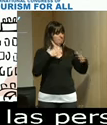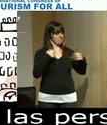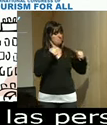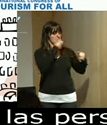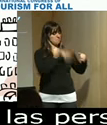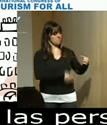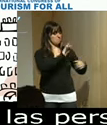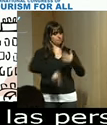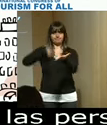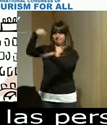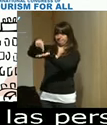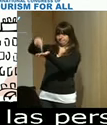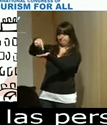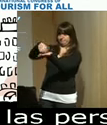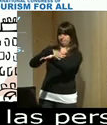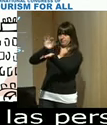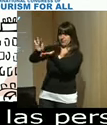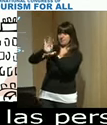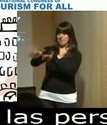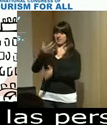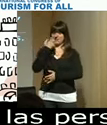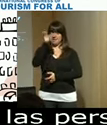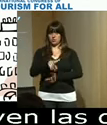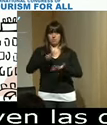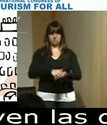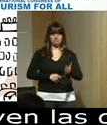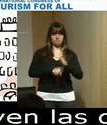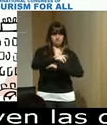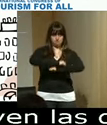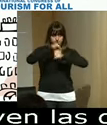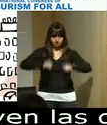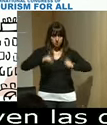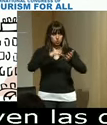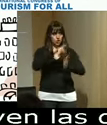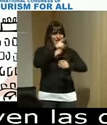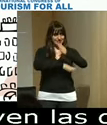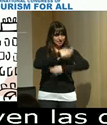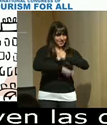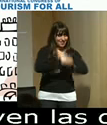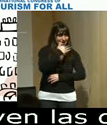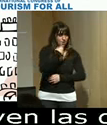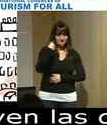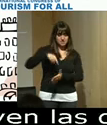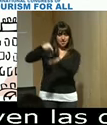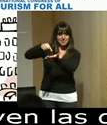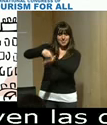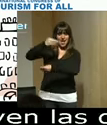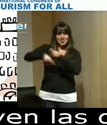contrario, cuando la persona al envejecer se ve afectada por alguna enfermedad incapacitante que merma su autonomía, la demanda se